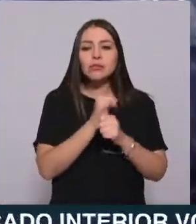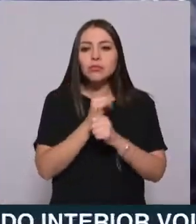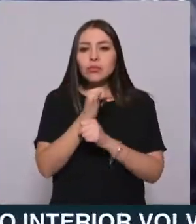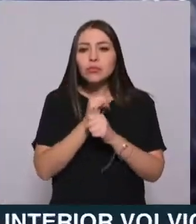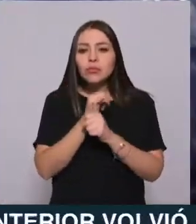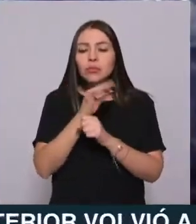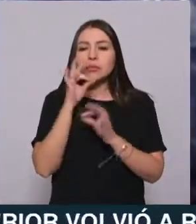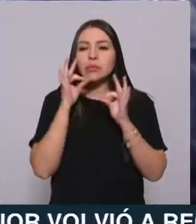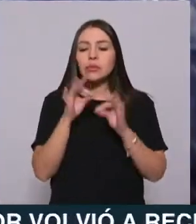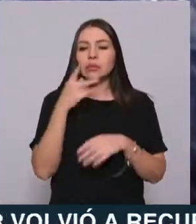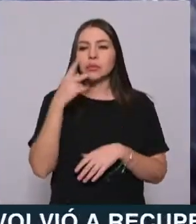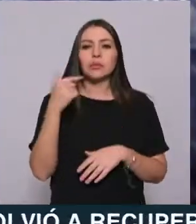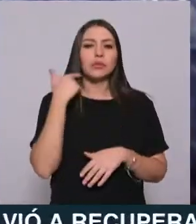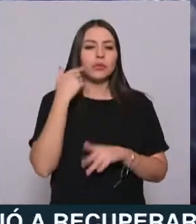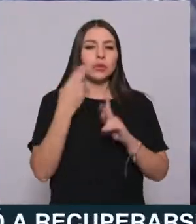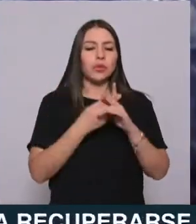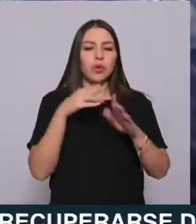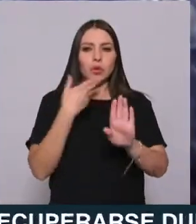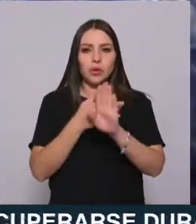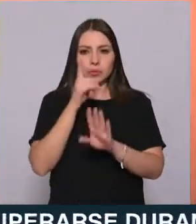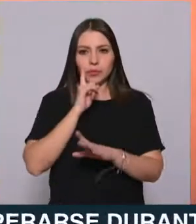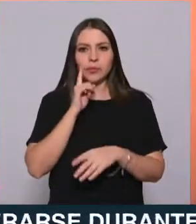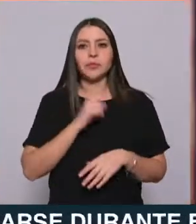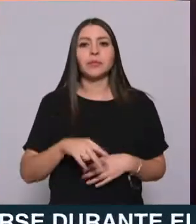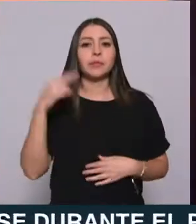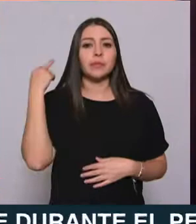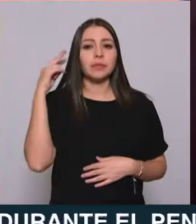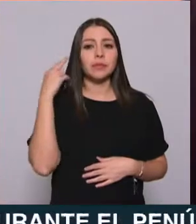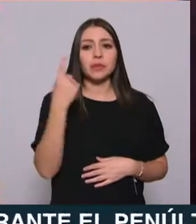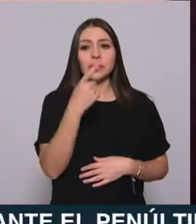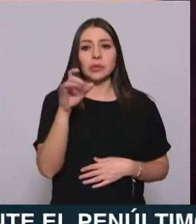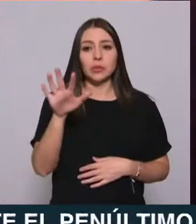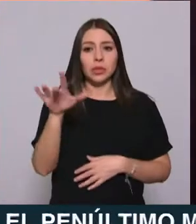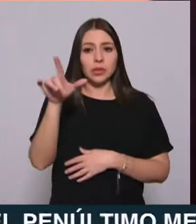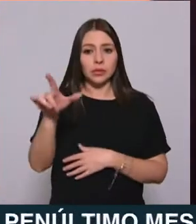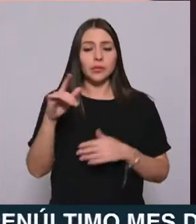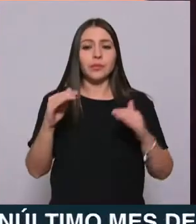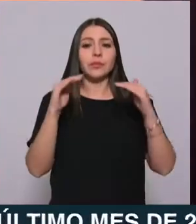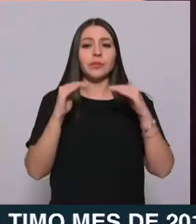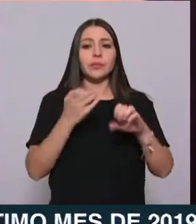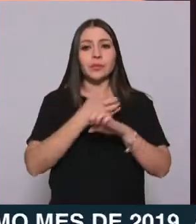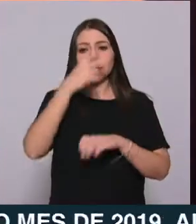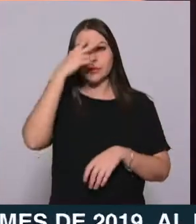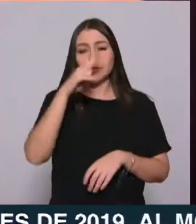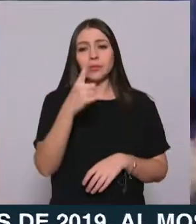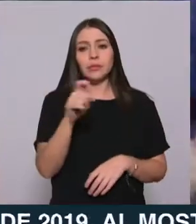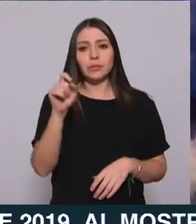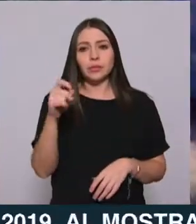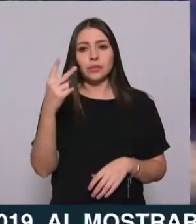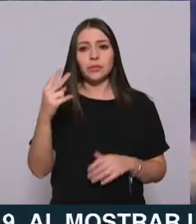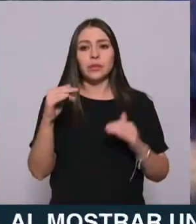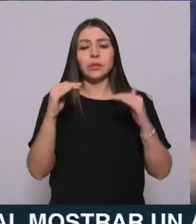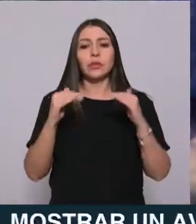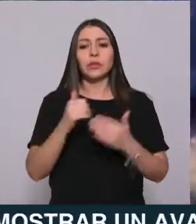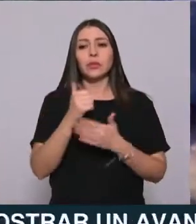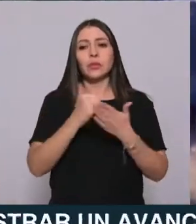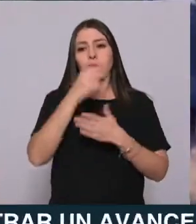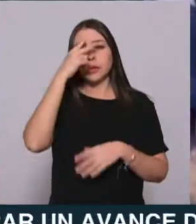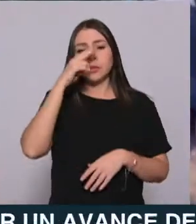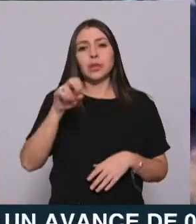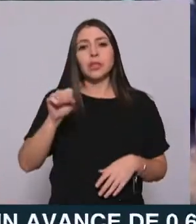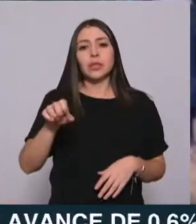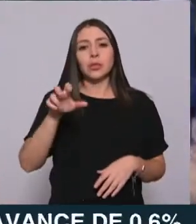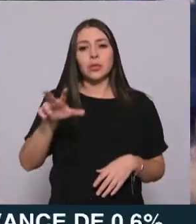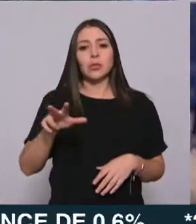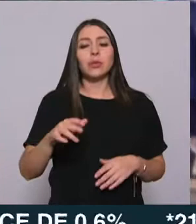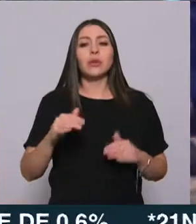feminicidios. Veracruz, con 157 casos, Estado de México con 122, Ciudad de México 68,